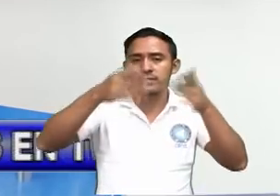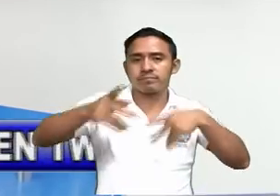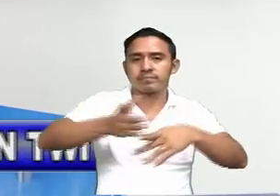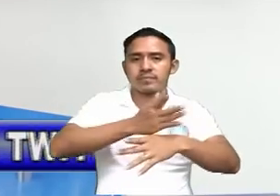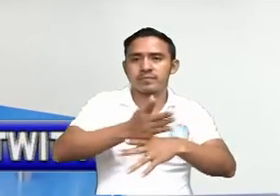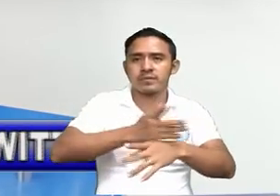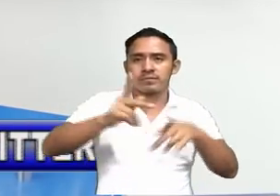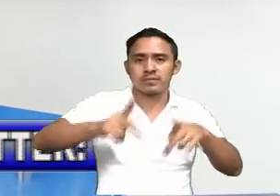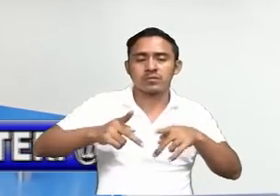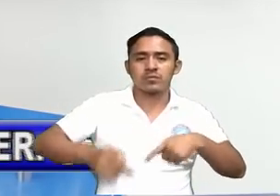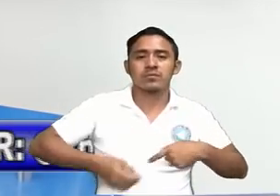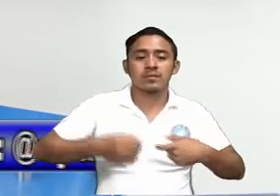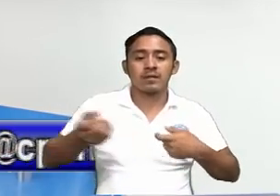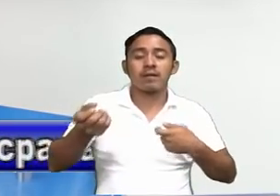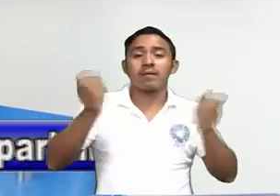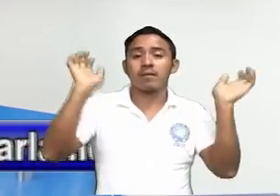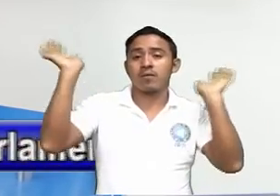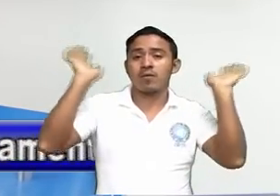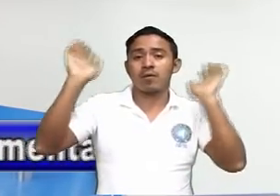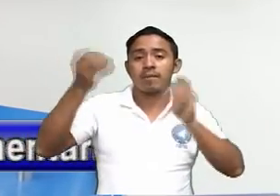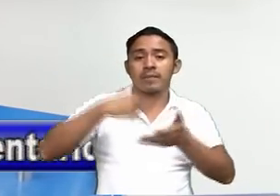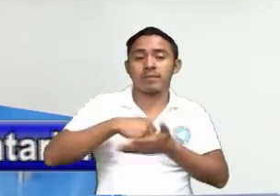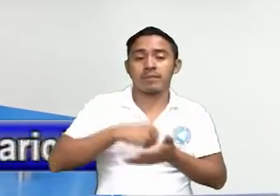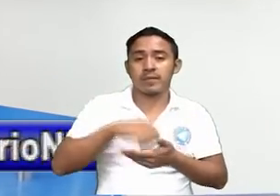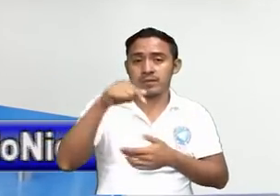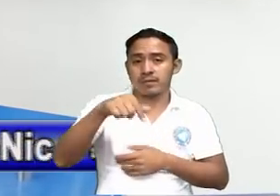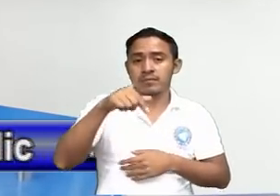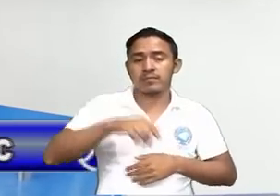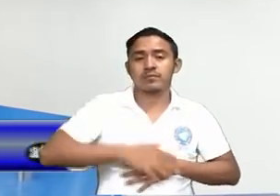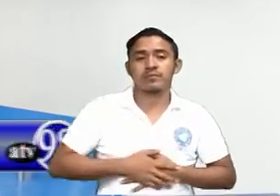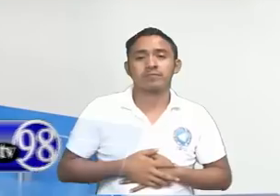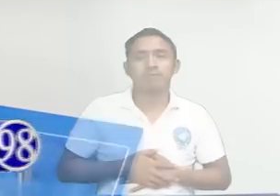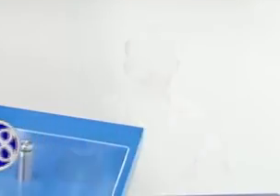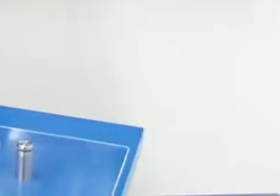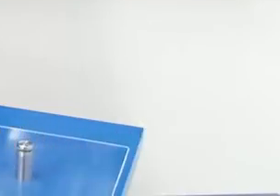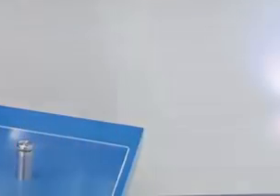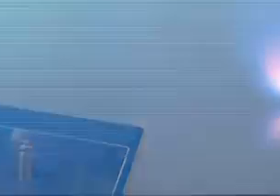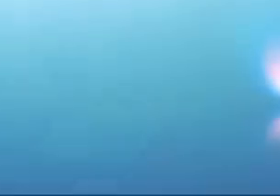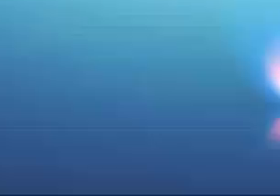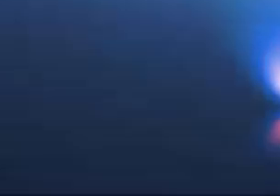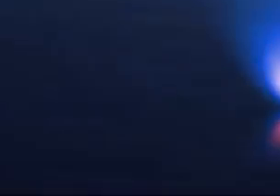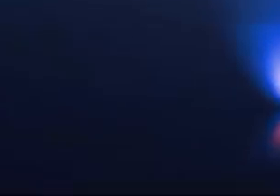comerciantes y a las personas que visitan este populoso centro de compras.